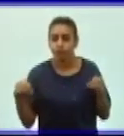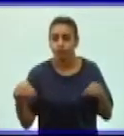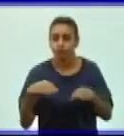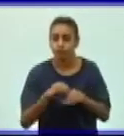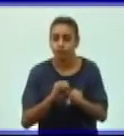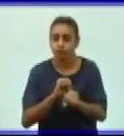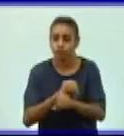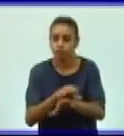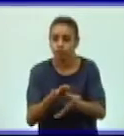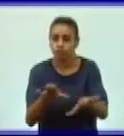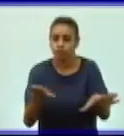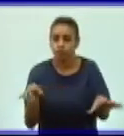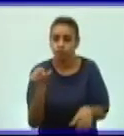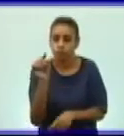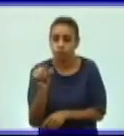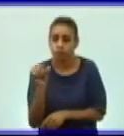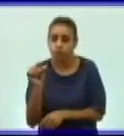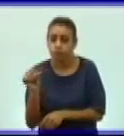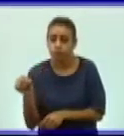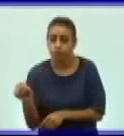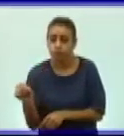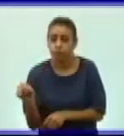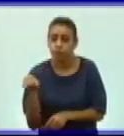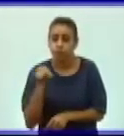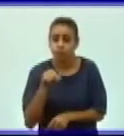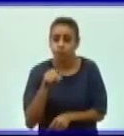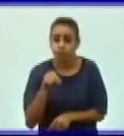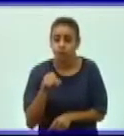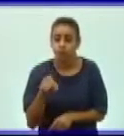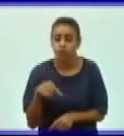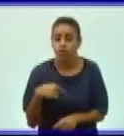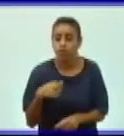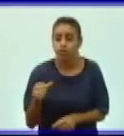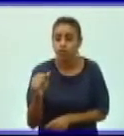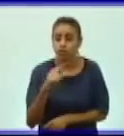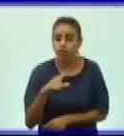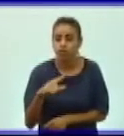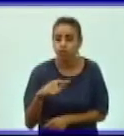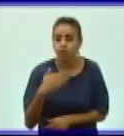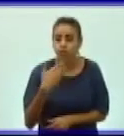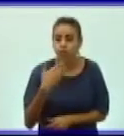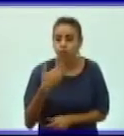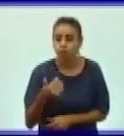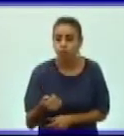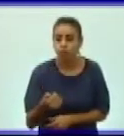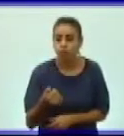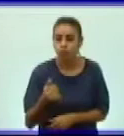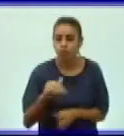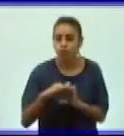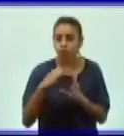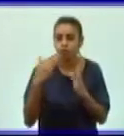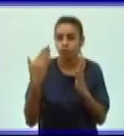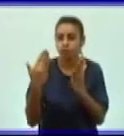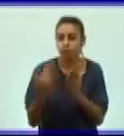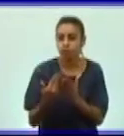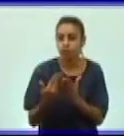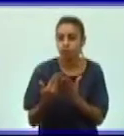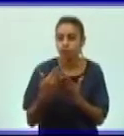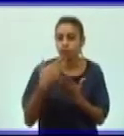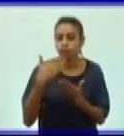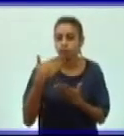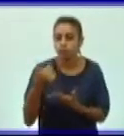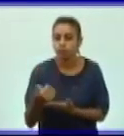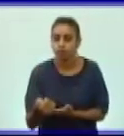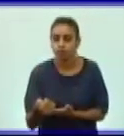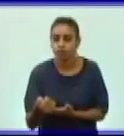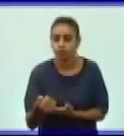explotadas. Es el socialismo, queridos estudiantes, la vía más factible incluso para lograr un mundo más equitativo, más justo, para lograr un mundo mejor